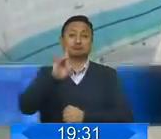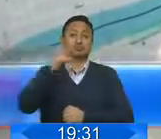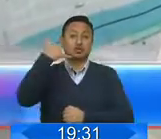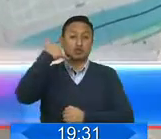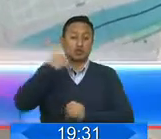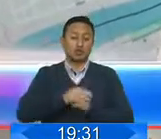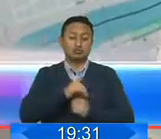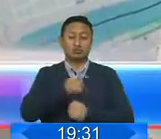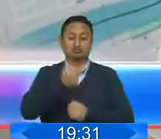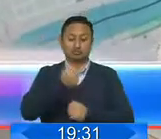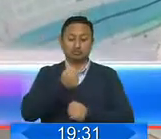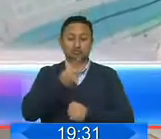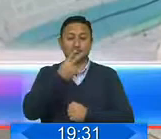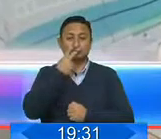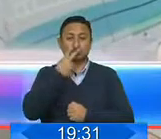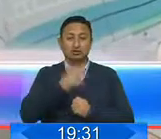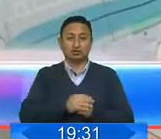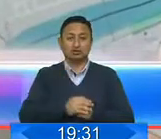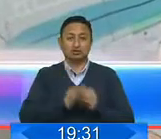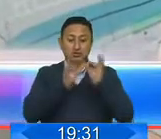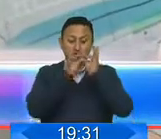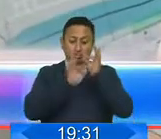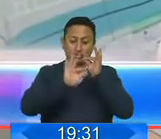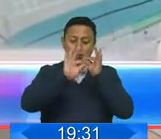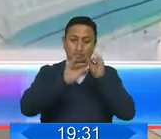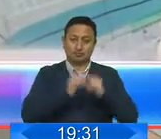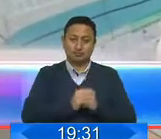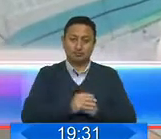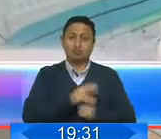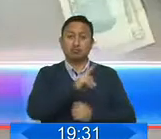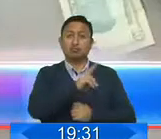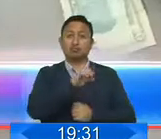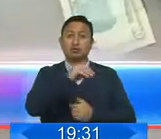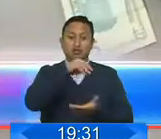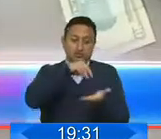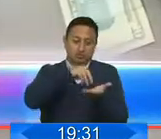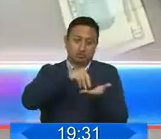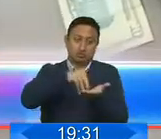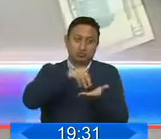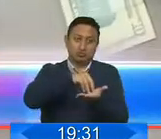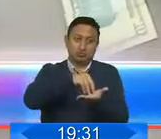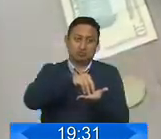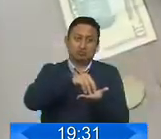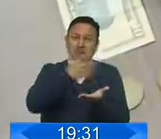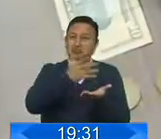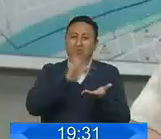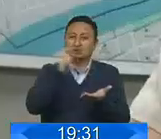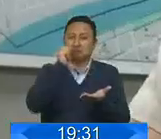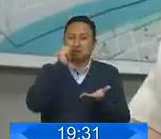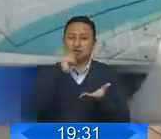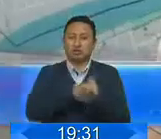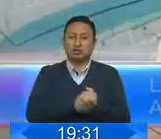una fosforera, cigarrillos, pipas artesanales, 20 sobres de una sustancia posiblemente marihuana,